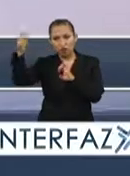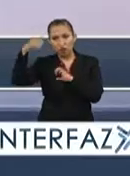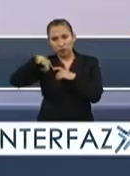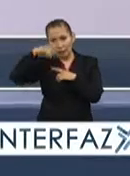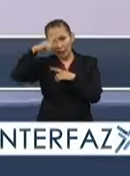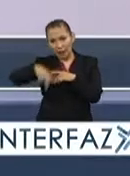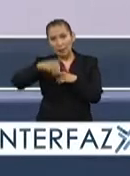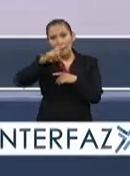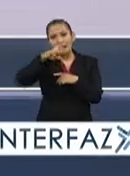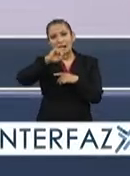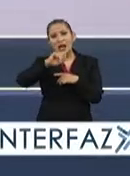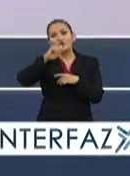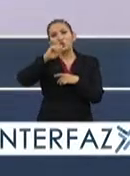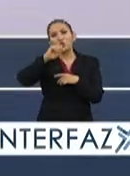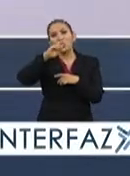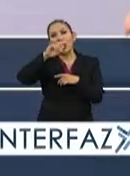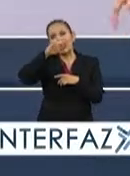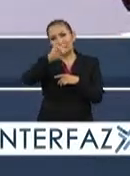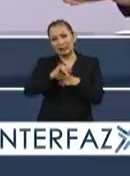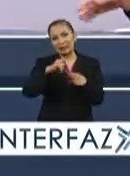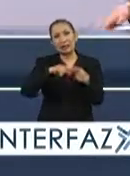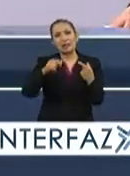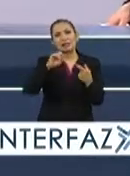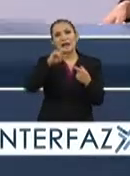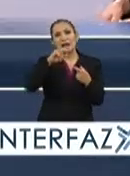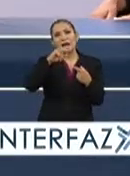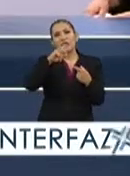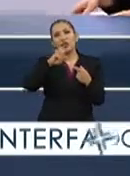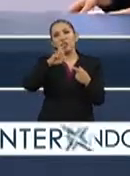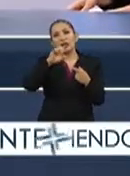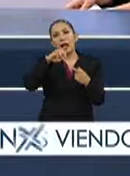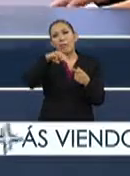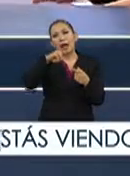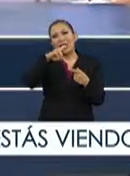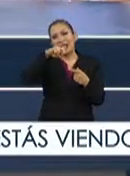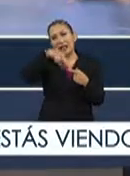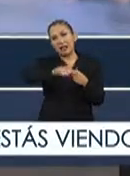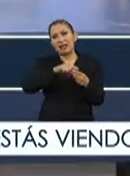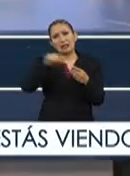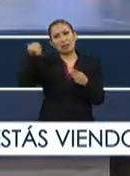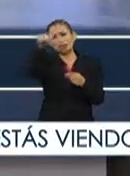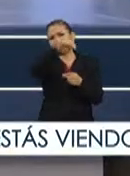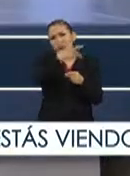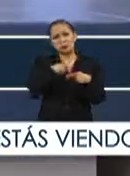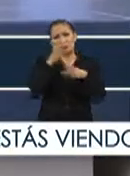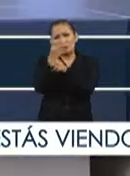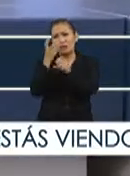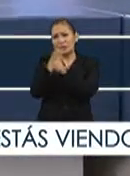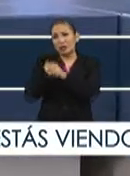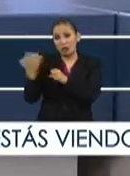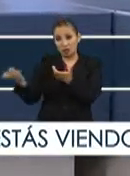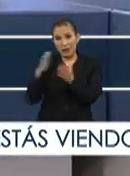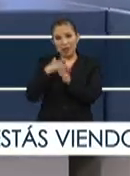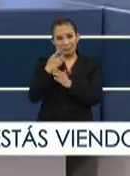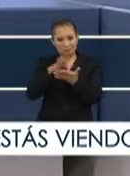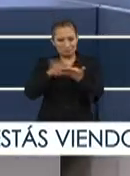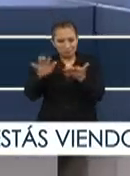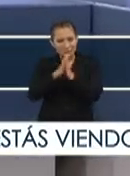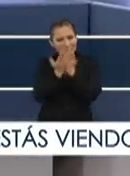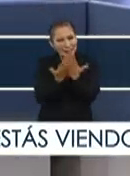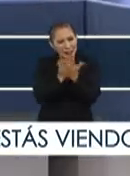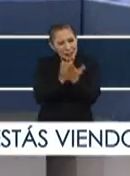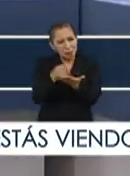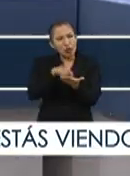periodistas mexicanos como Marcela Turati, por ejemplo, como Salvador Camarena, pero además hay un montón de invitados literarios que estarán hablando de